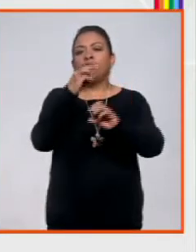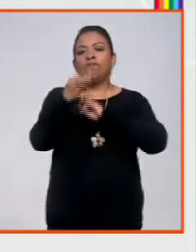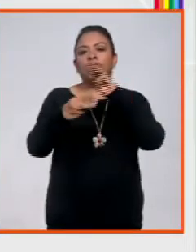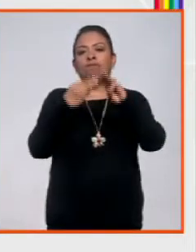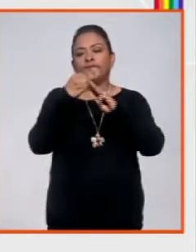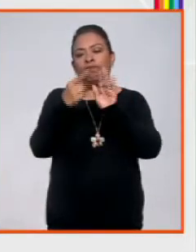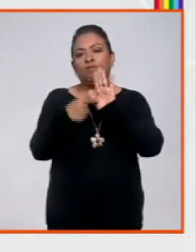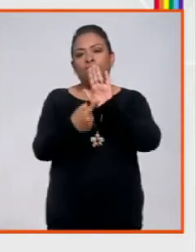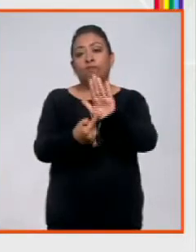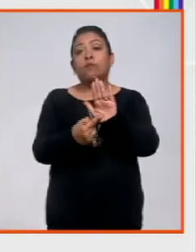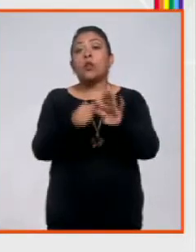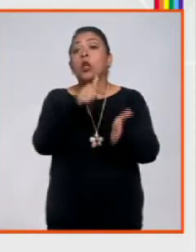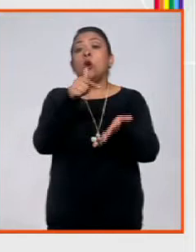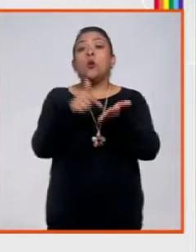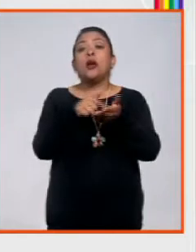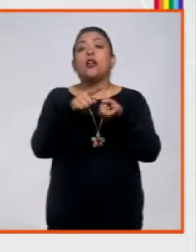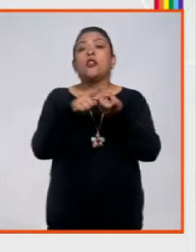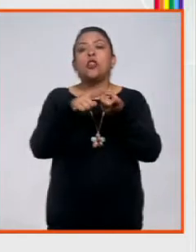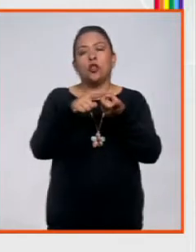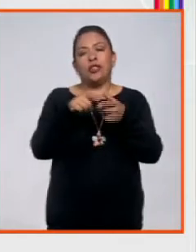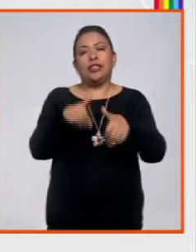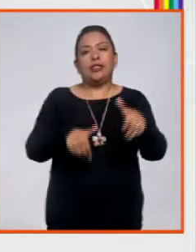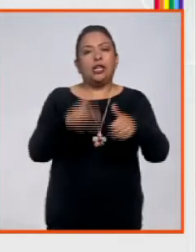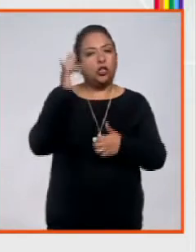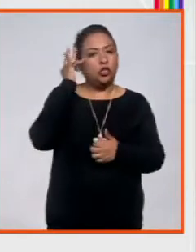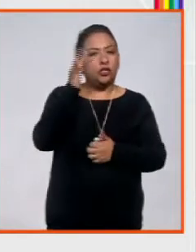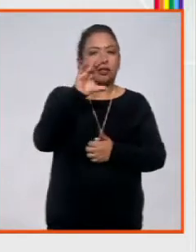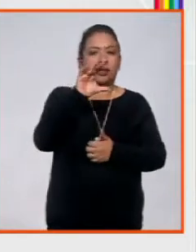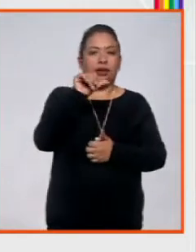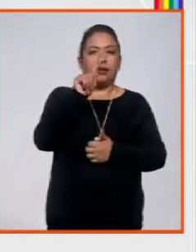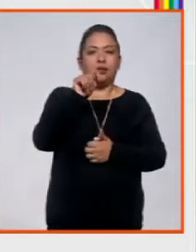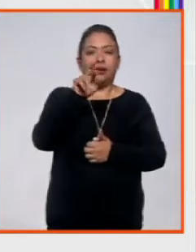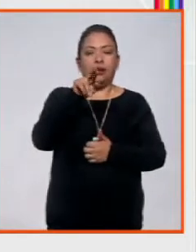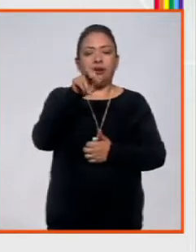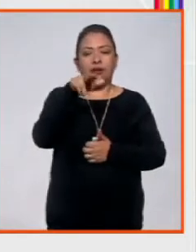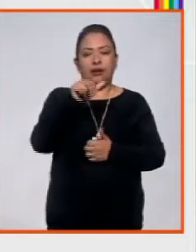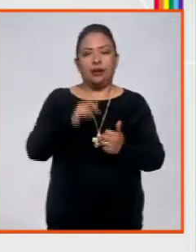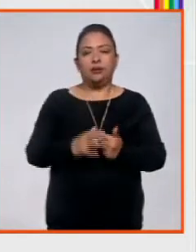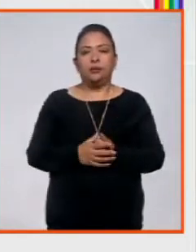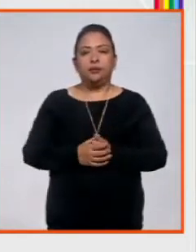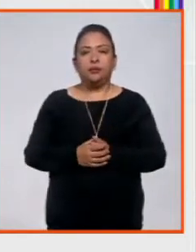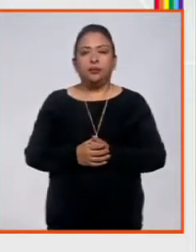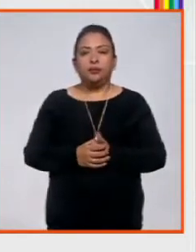el recinto es el teatro santa catalina ponga el uniforme